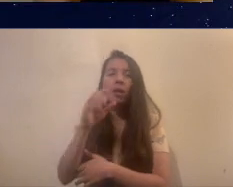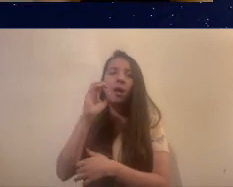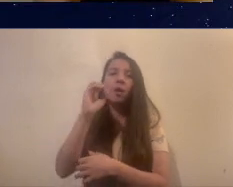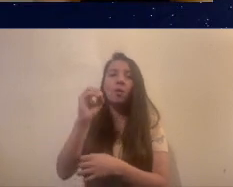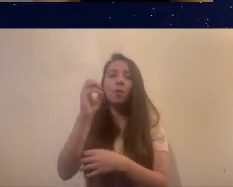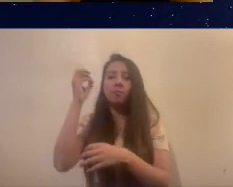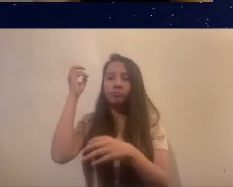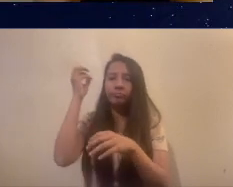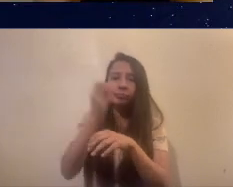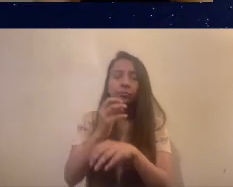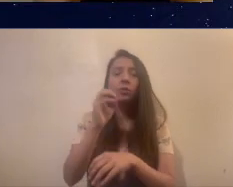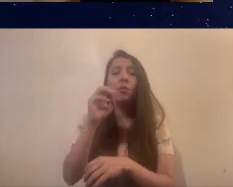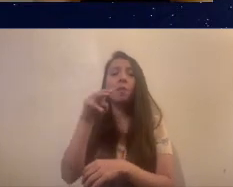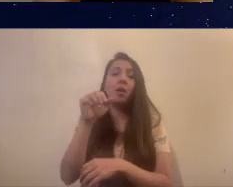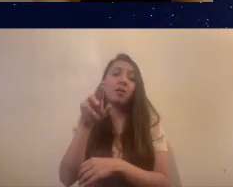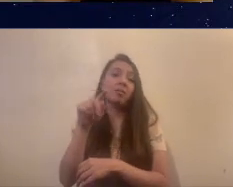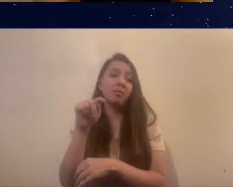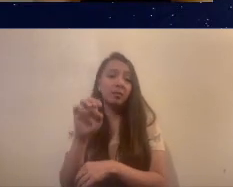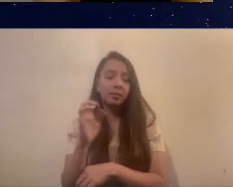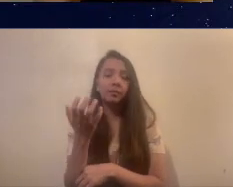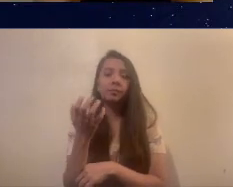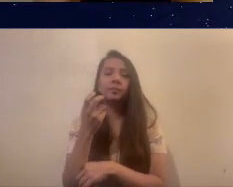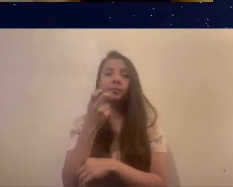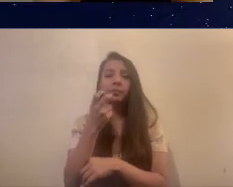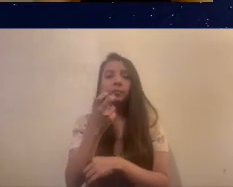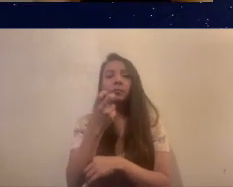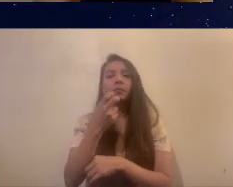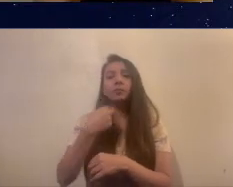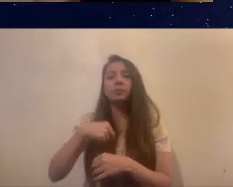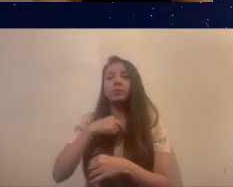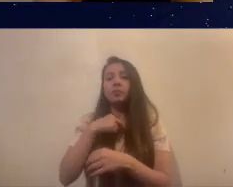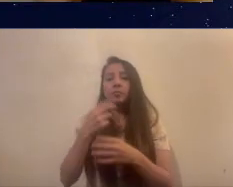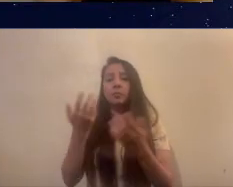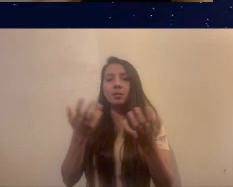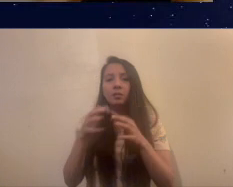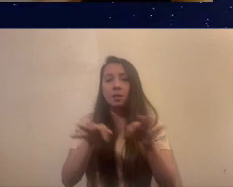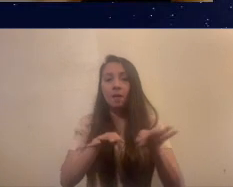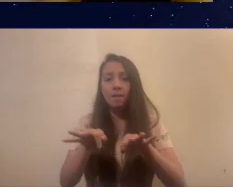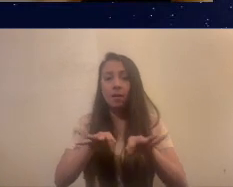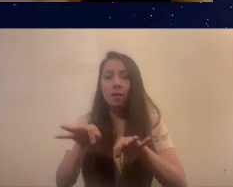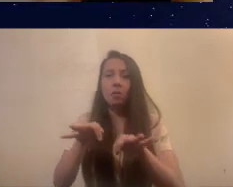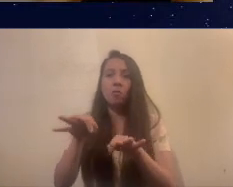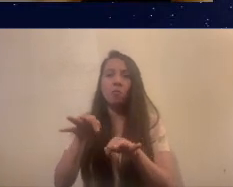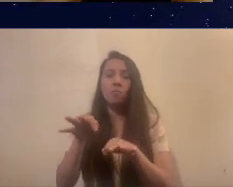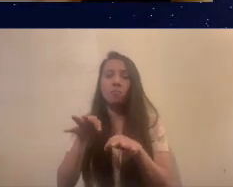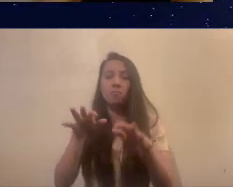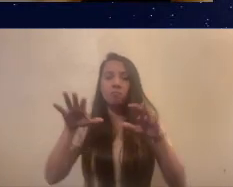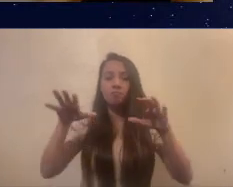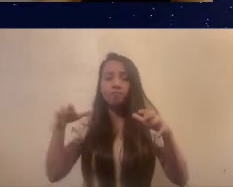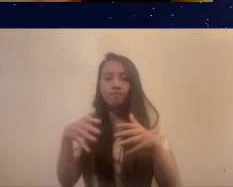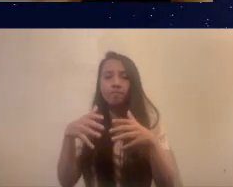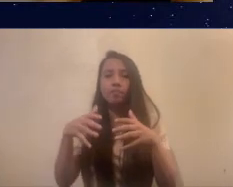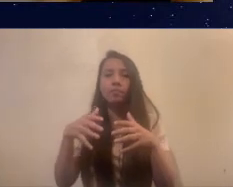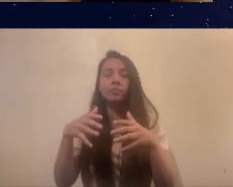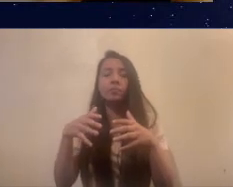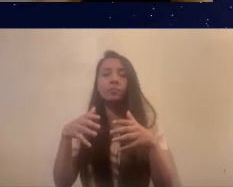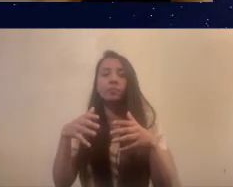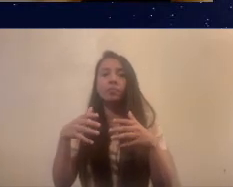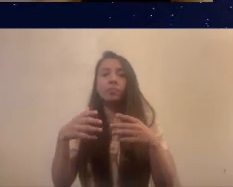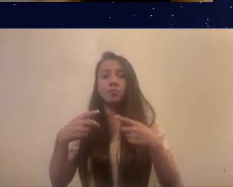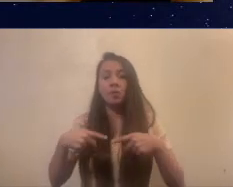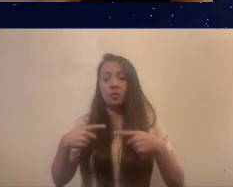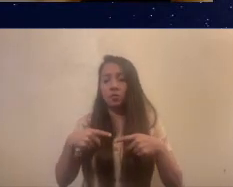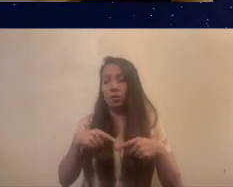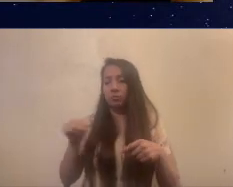o incluso hasta de Marte. Los otros coautores del trabajo, doctora Ponesa, González, Guedo González, Lala,